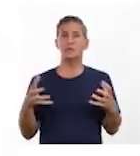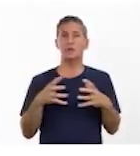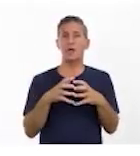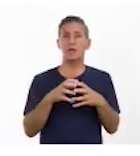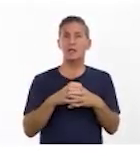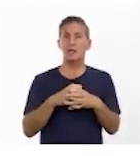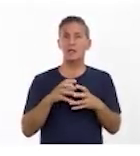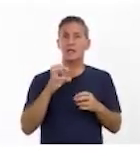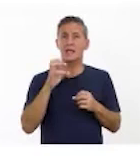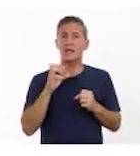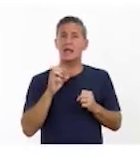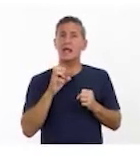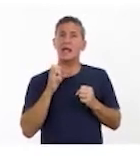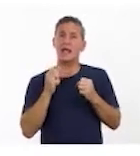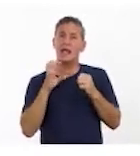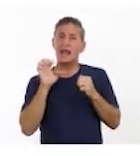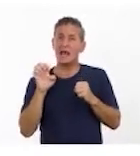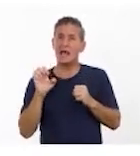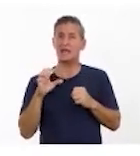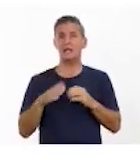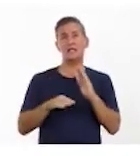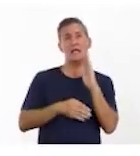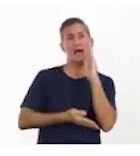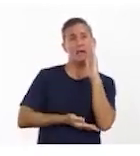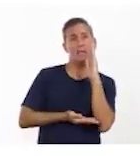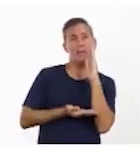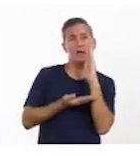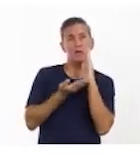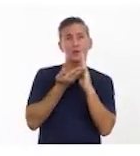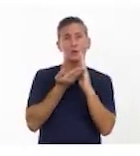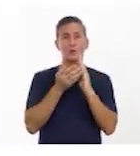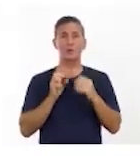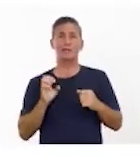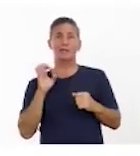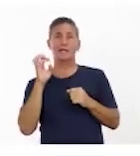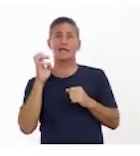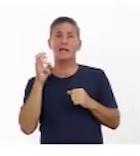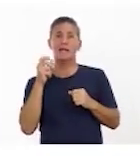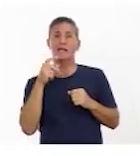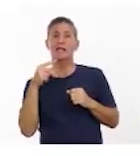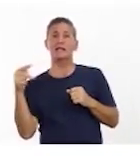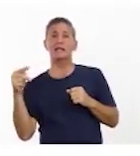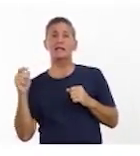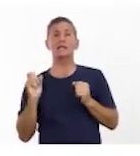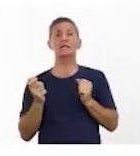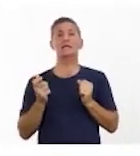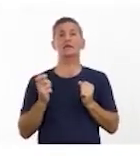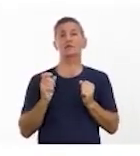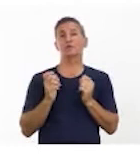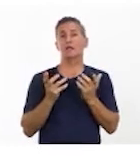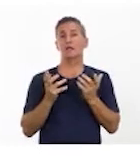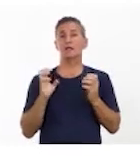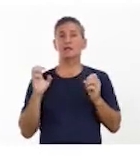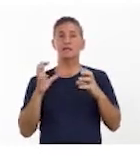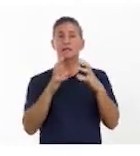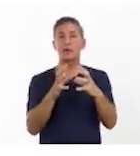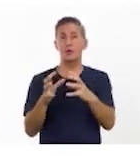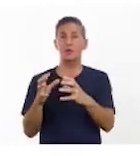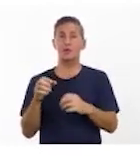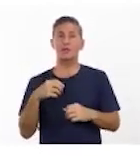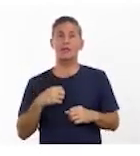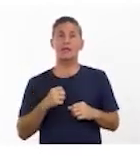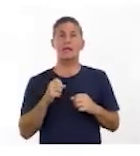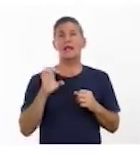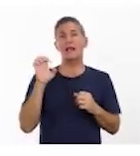los reaccionantes es mayor que la energía total de los productos. Esa energía que tienen de